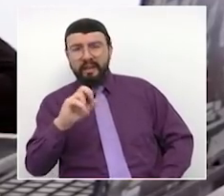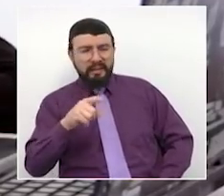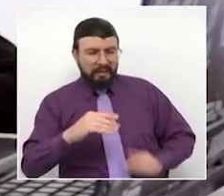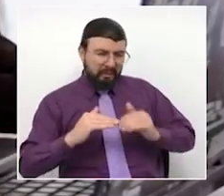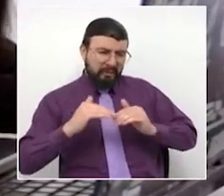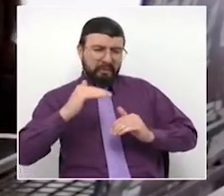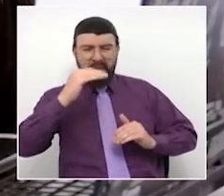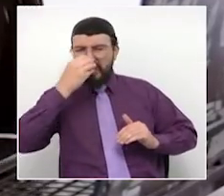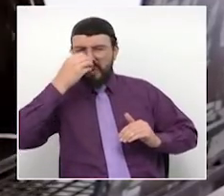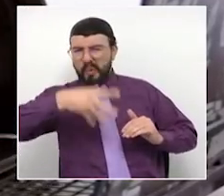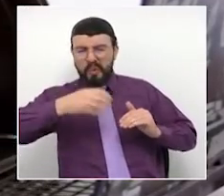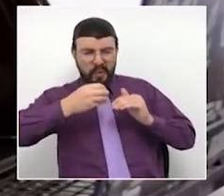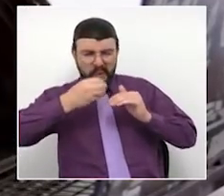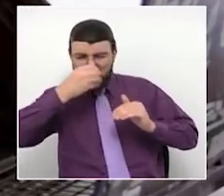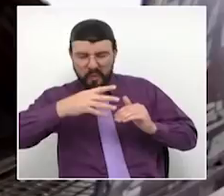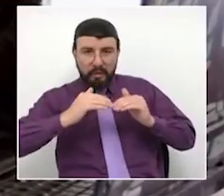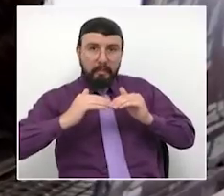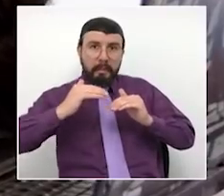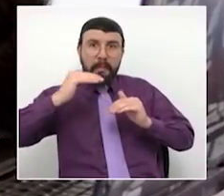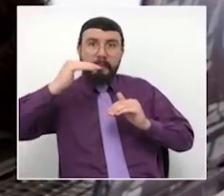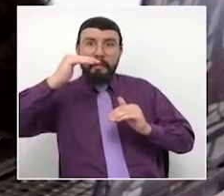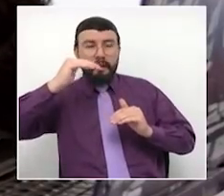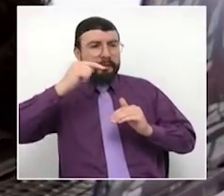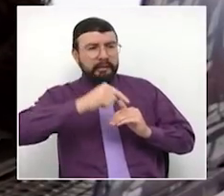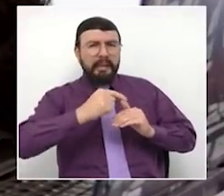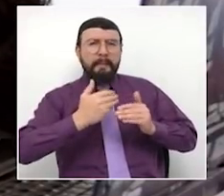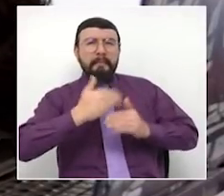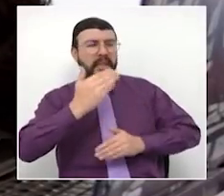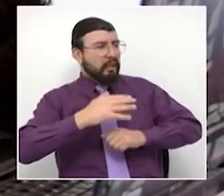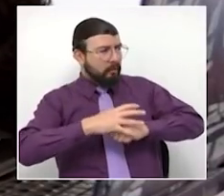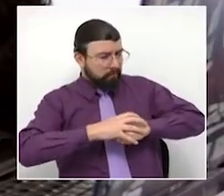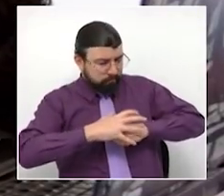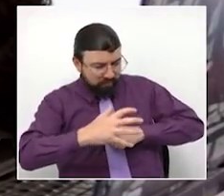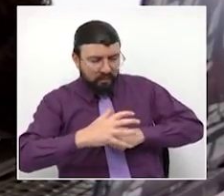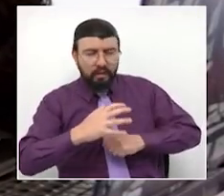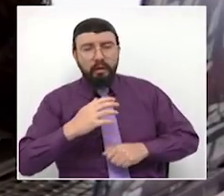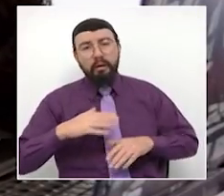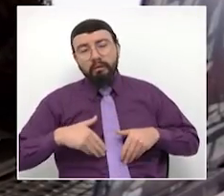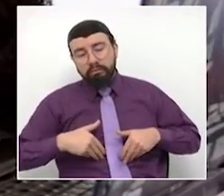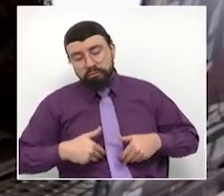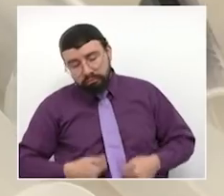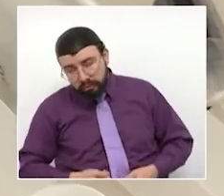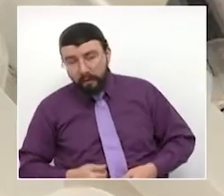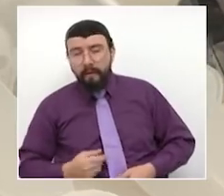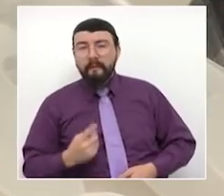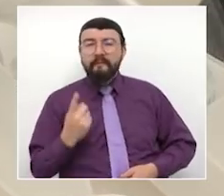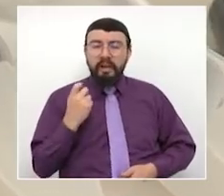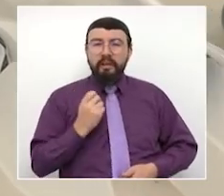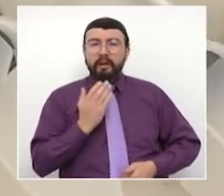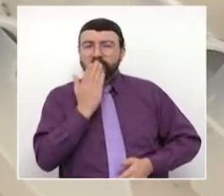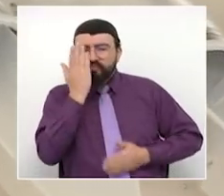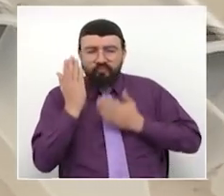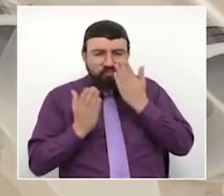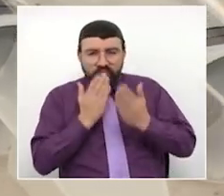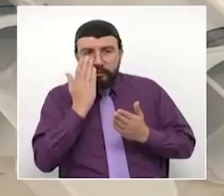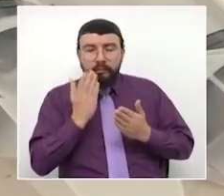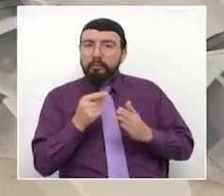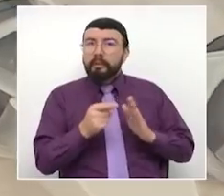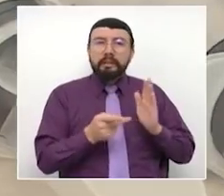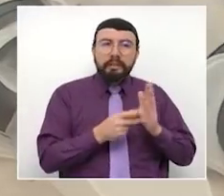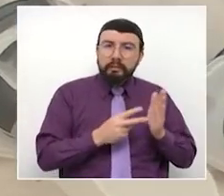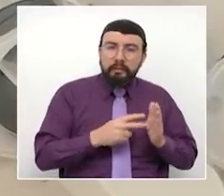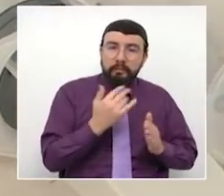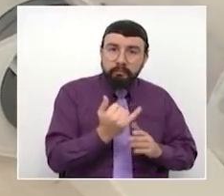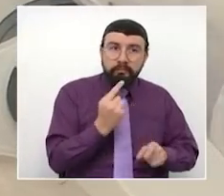límite normal, empiezan a aparecer procesos inflamatorios, cansancio y baja oxigenación. En términos generales, se